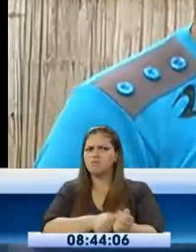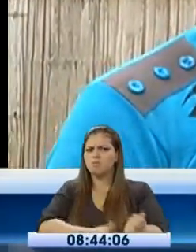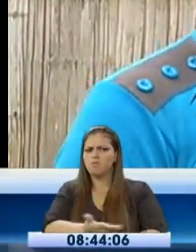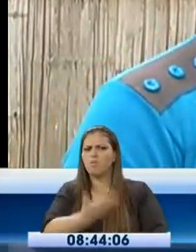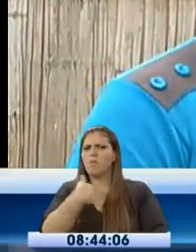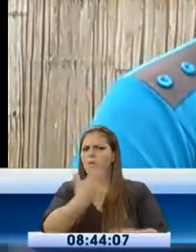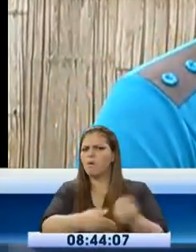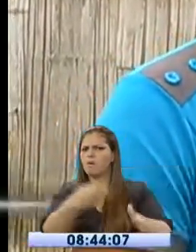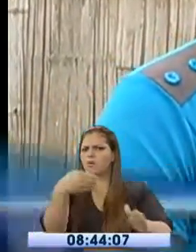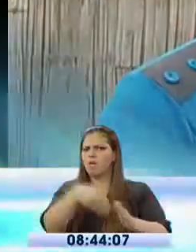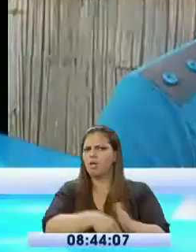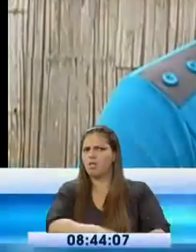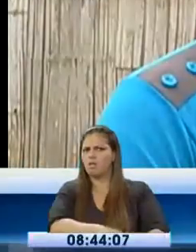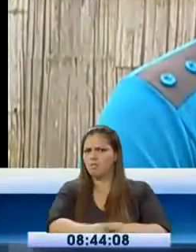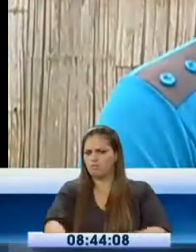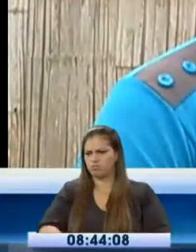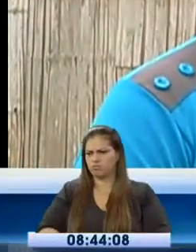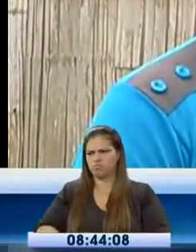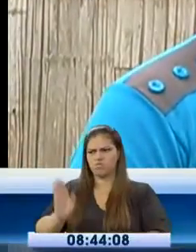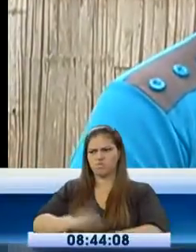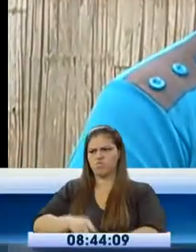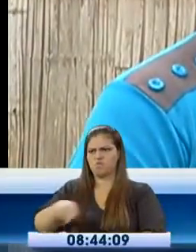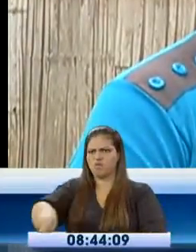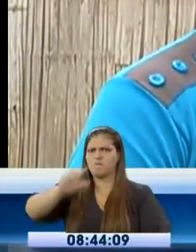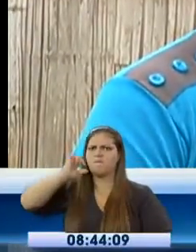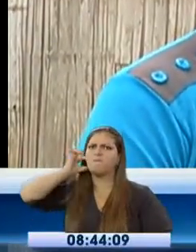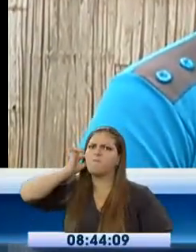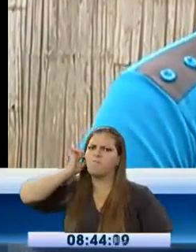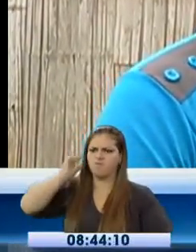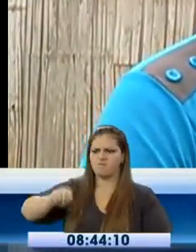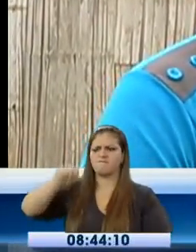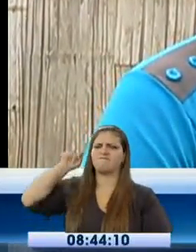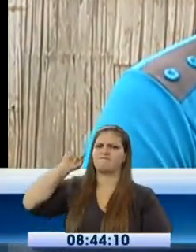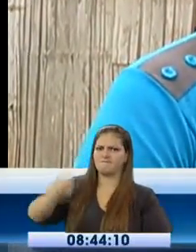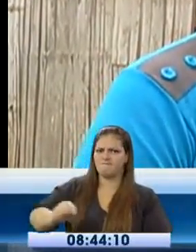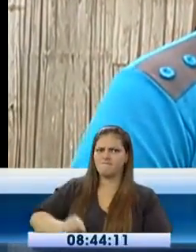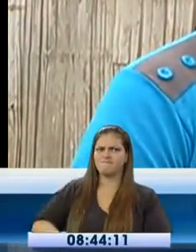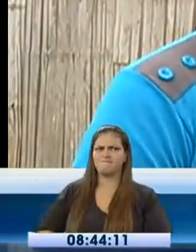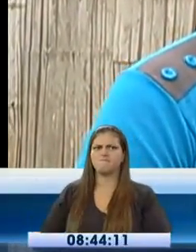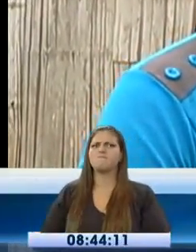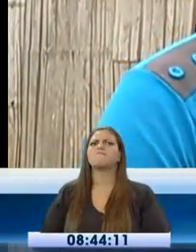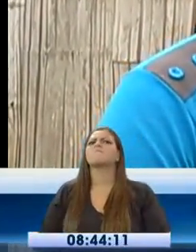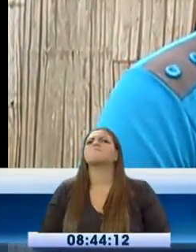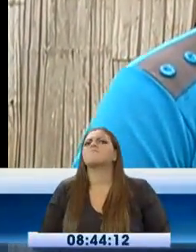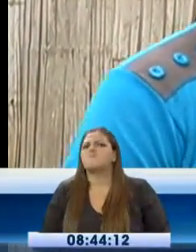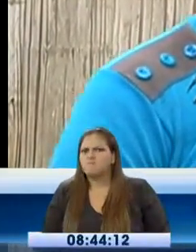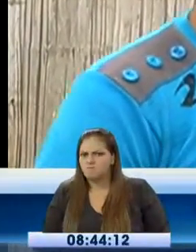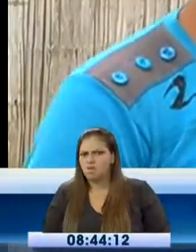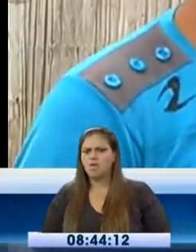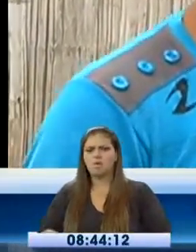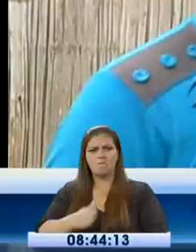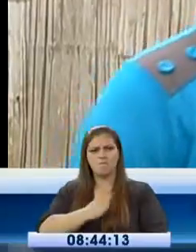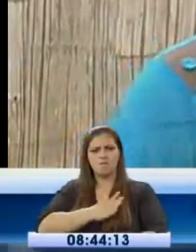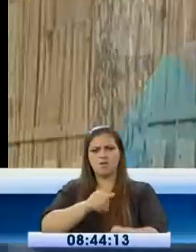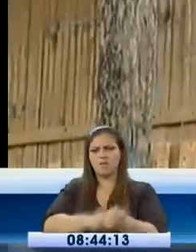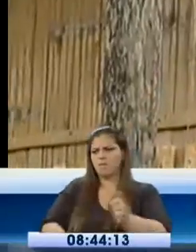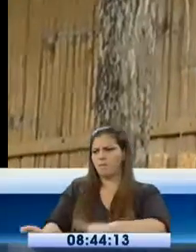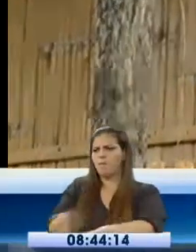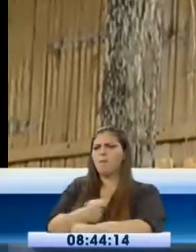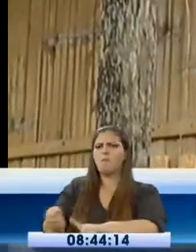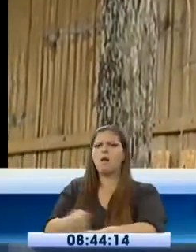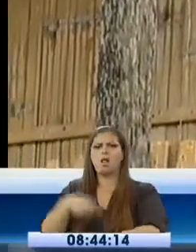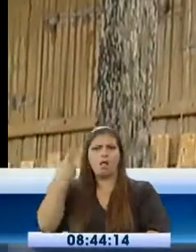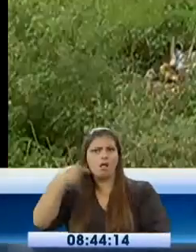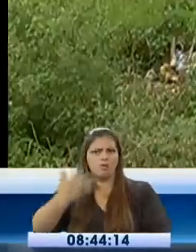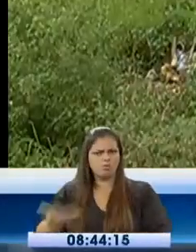mi hermano fallece algo, yo me voy a ser responsable sobre lo de ella, porque esto no se va a quedar así nomás, porque si mi hermano la ha pegado a ella, ha sido por algo también.